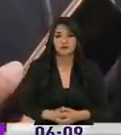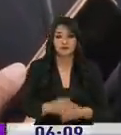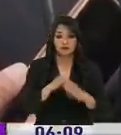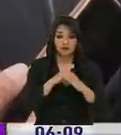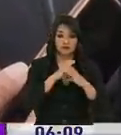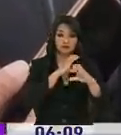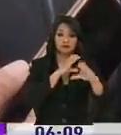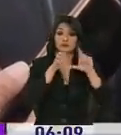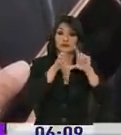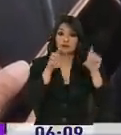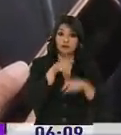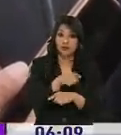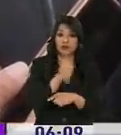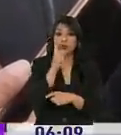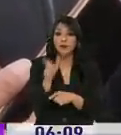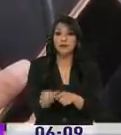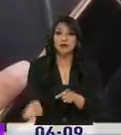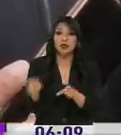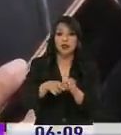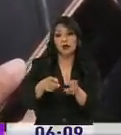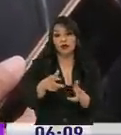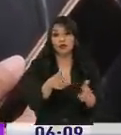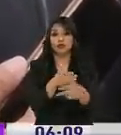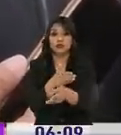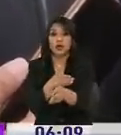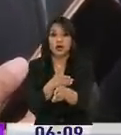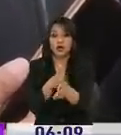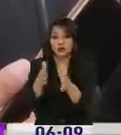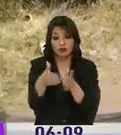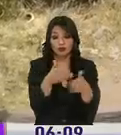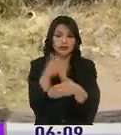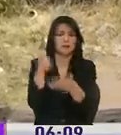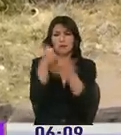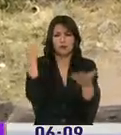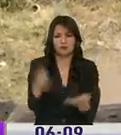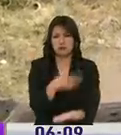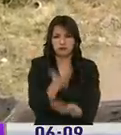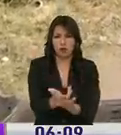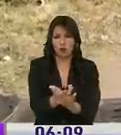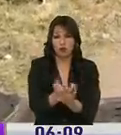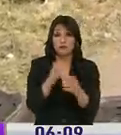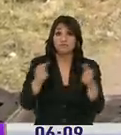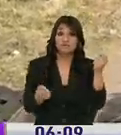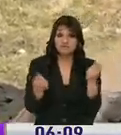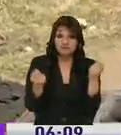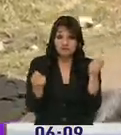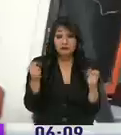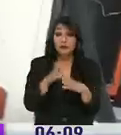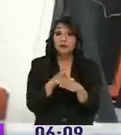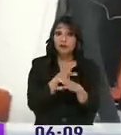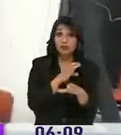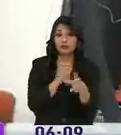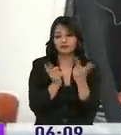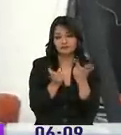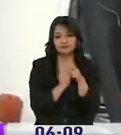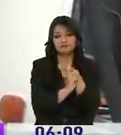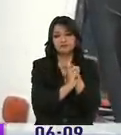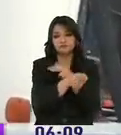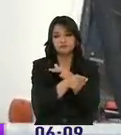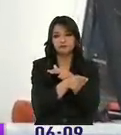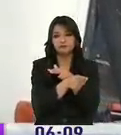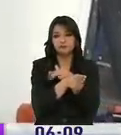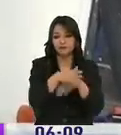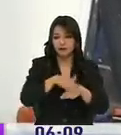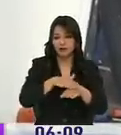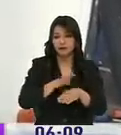cooperativa Mucho Vive por un pasajero le cruza al señor. Entonces ahí es el accidente que se da. El conductor del bus siniestrado se habría retirado del lugar tras